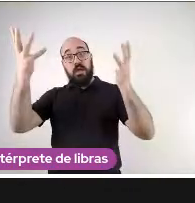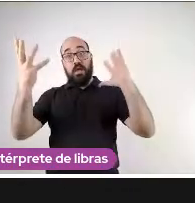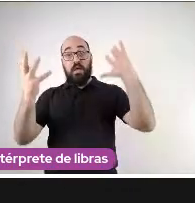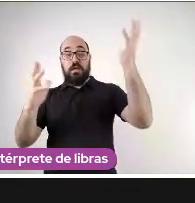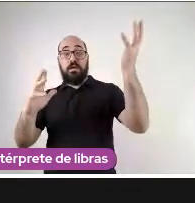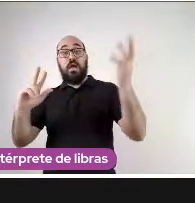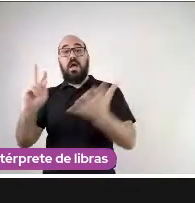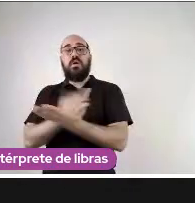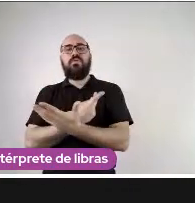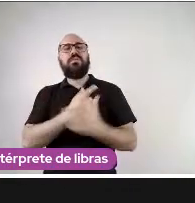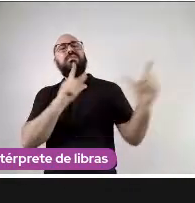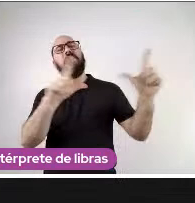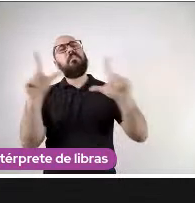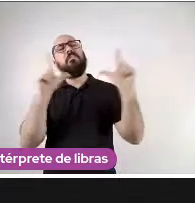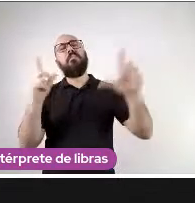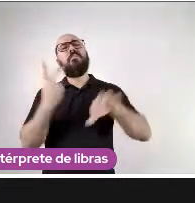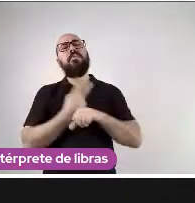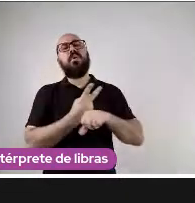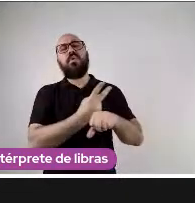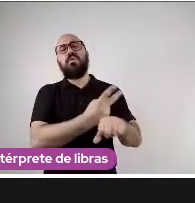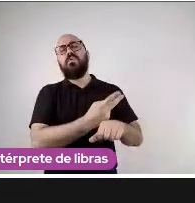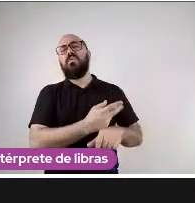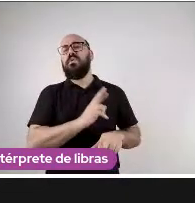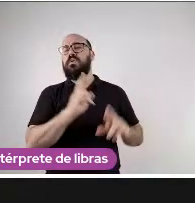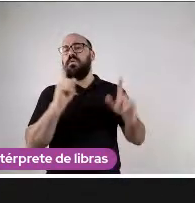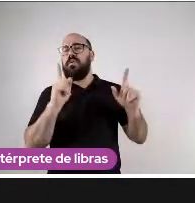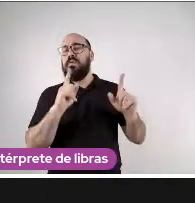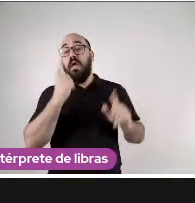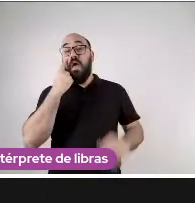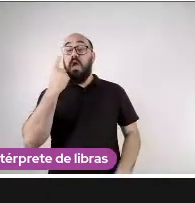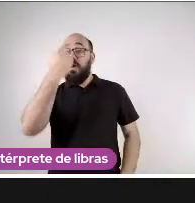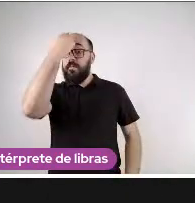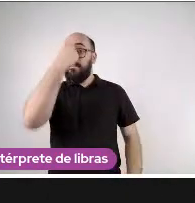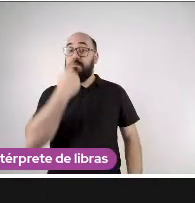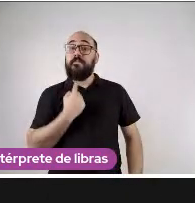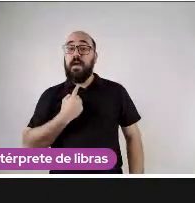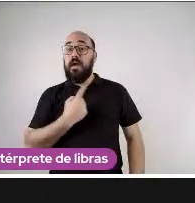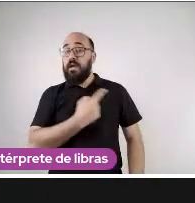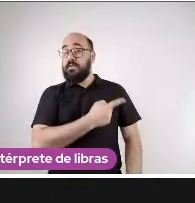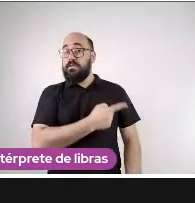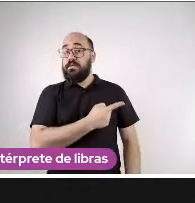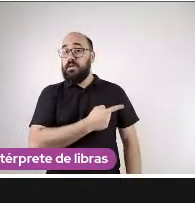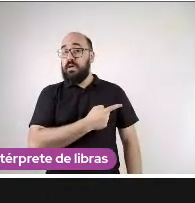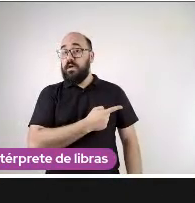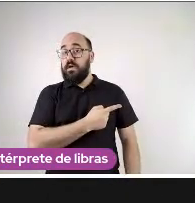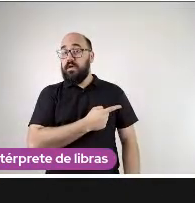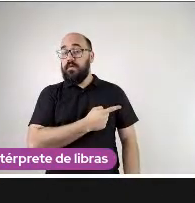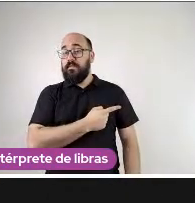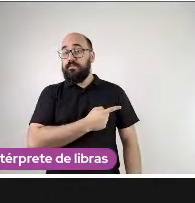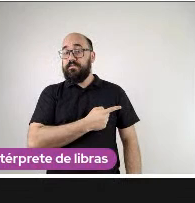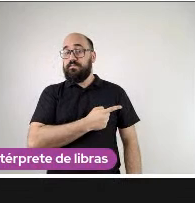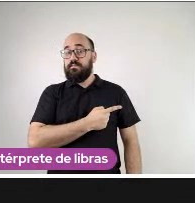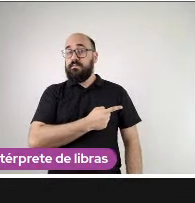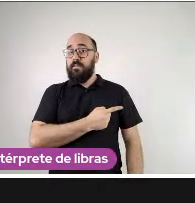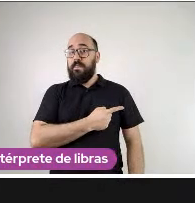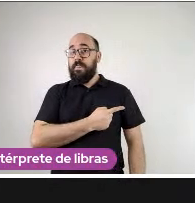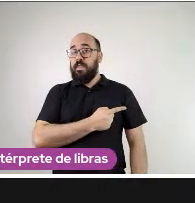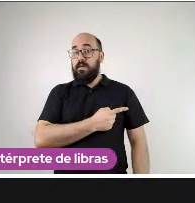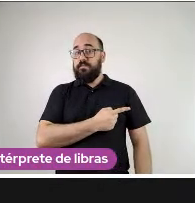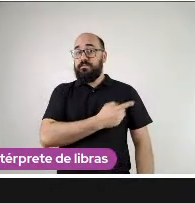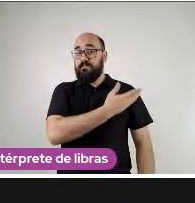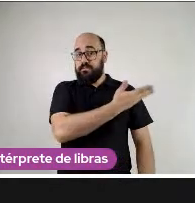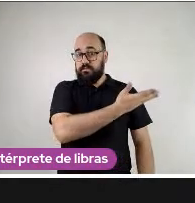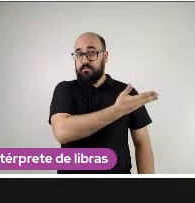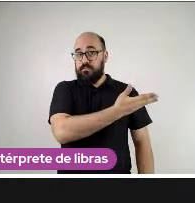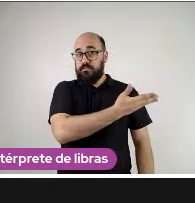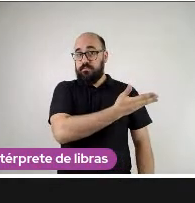ver, ahora, esta imagen del ancla. Esta imagen, esto fue un megayate que soltó el ancla en una de las